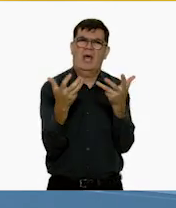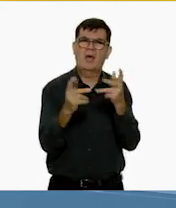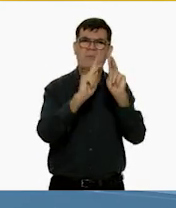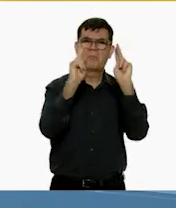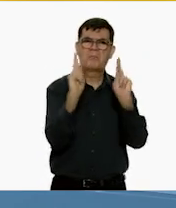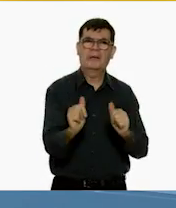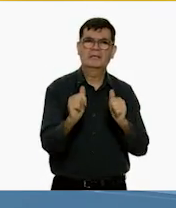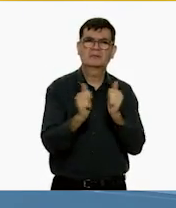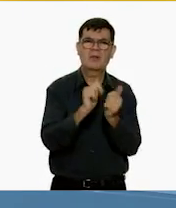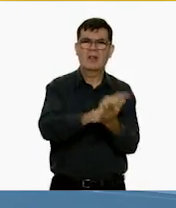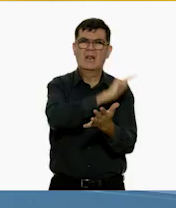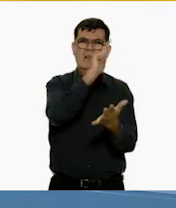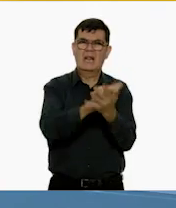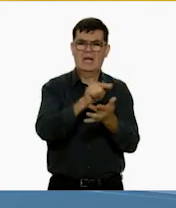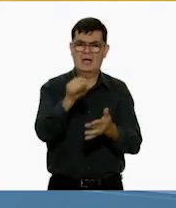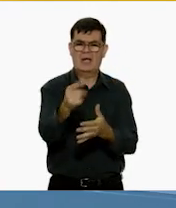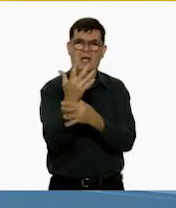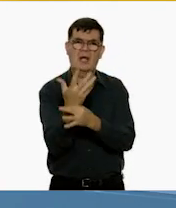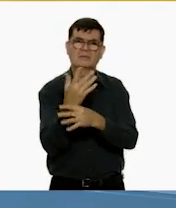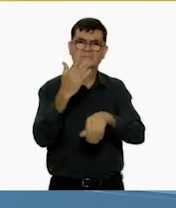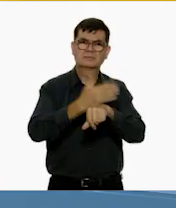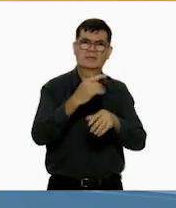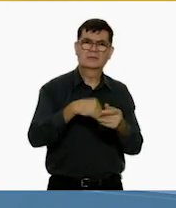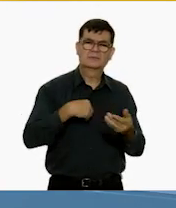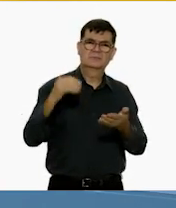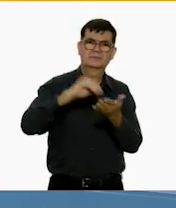el imperio de las leyes que ella misma ha sancionado.